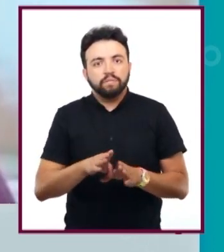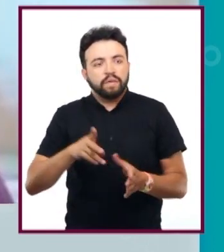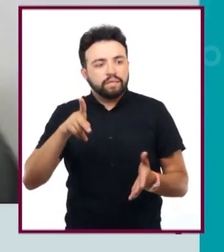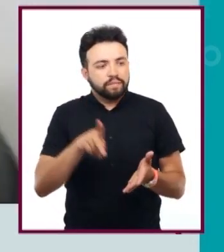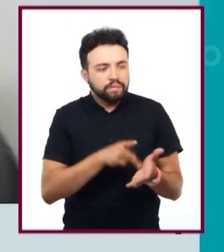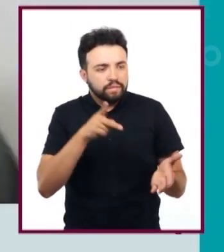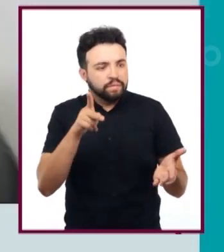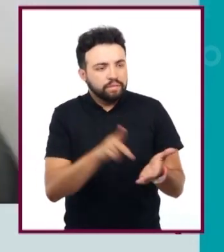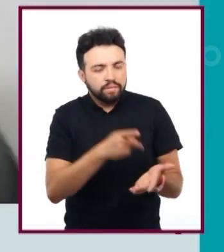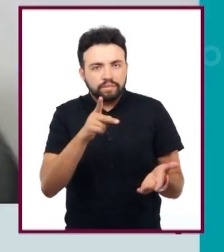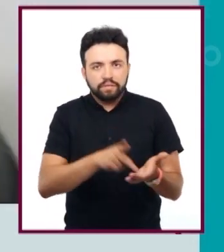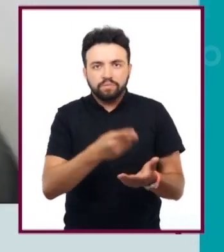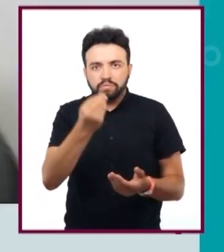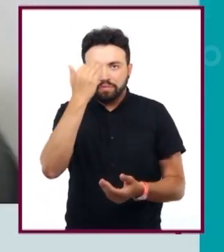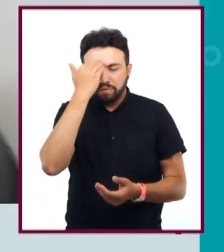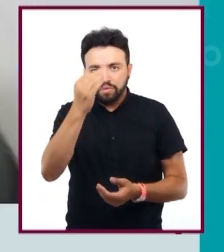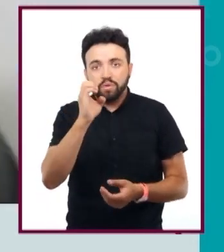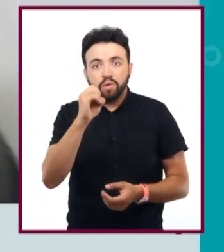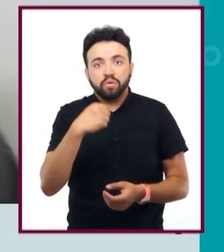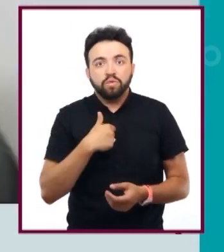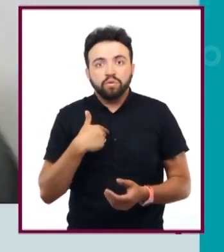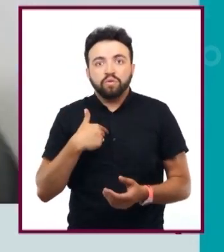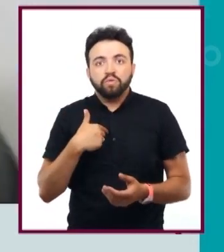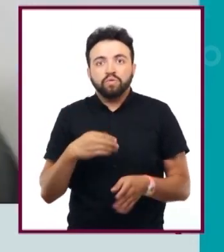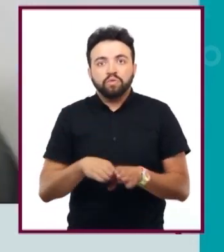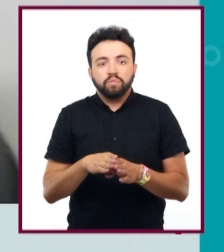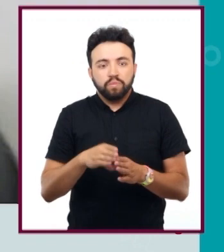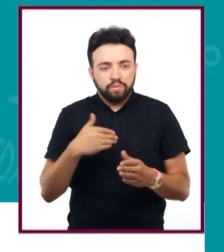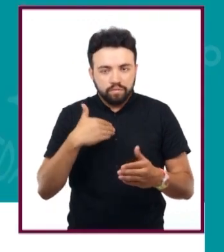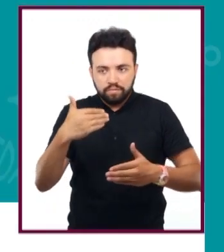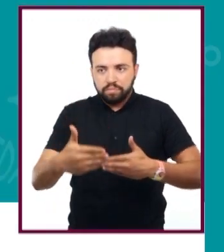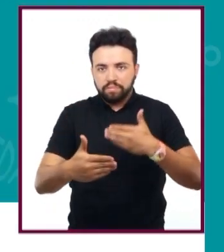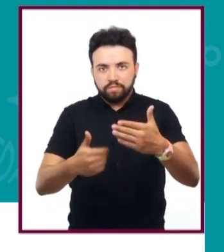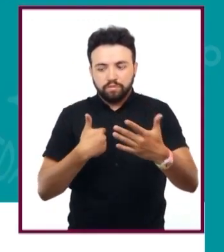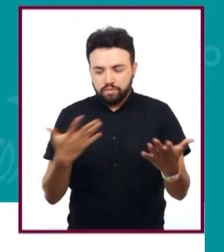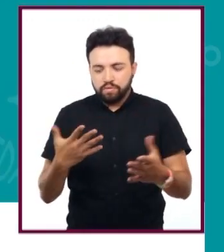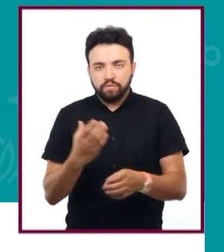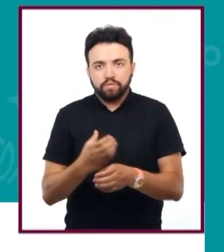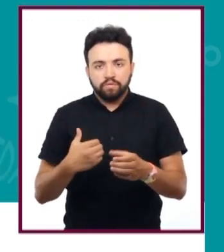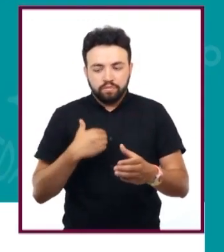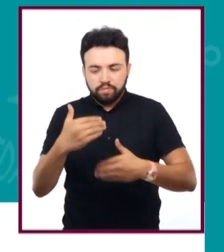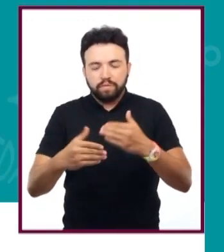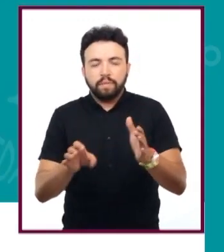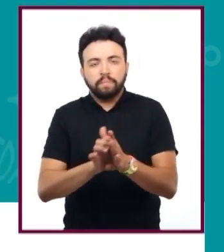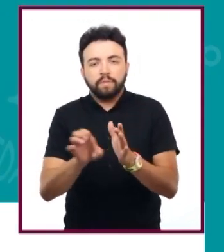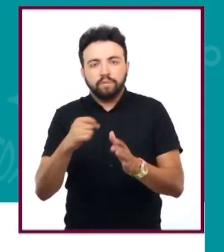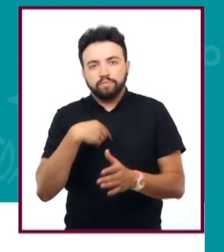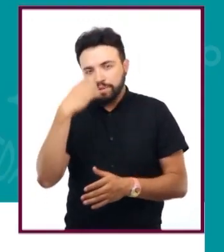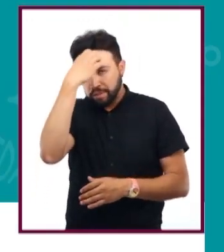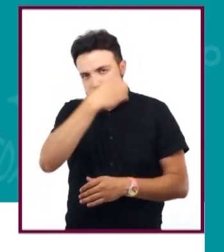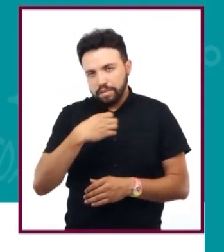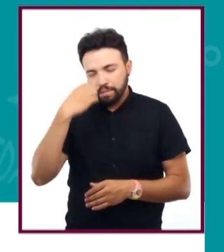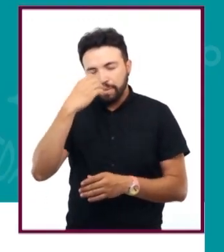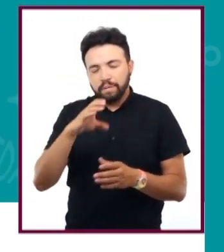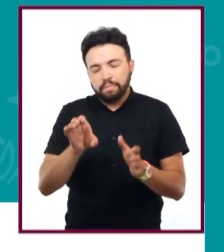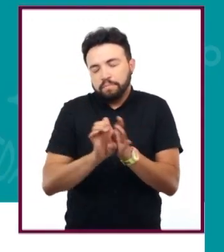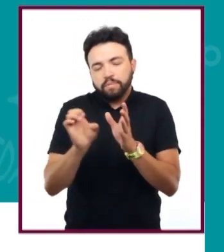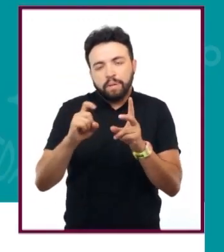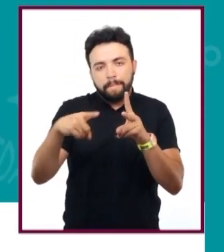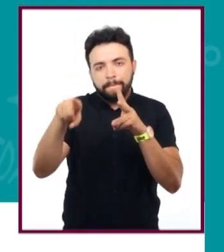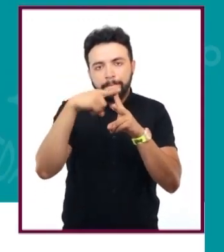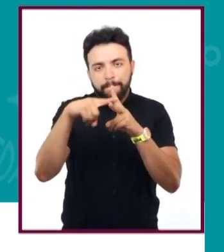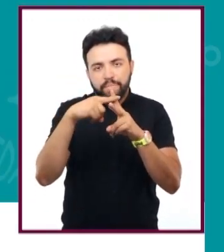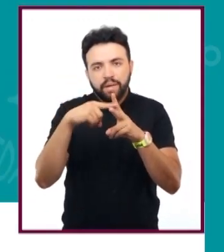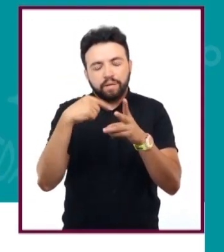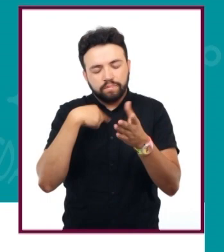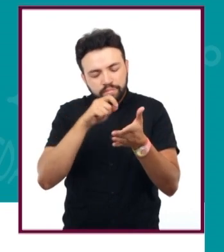paciencia. Que las cosas estén repitiendo por mucho tiempo o que no estés avanzando en lo que estás haciendo. Por ejemplo, cuando estás